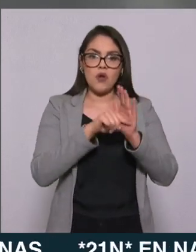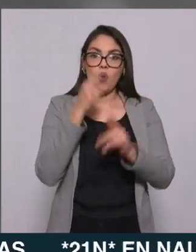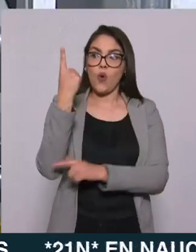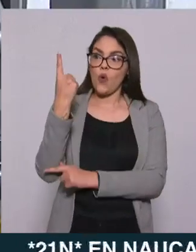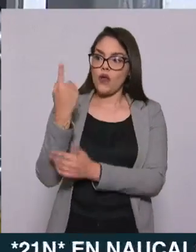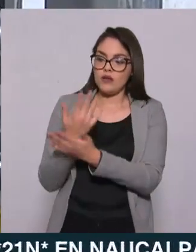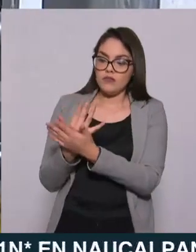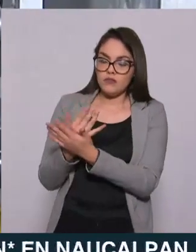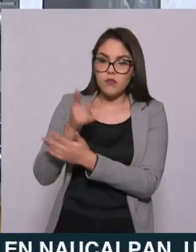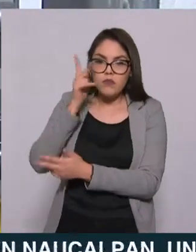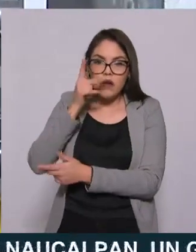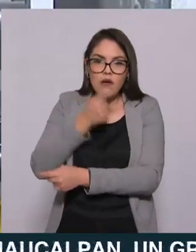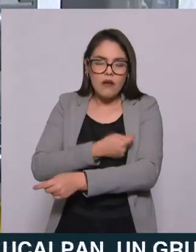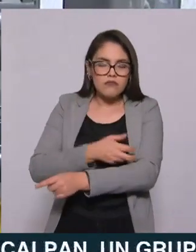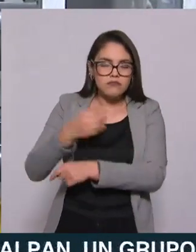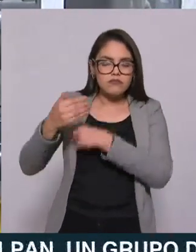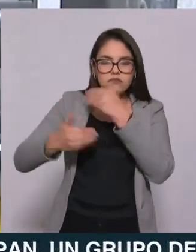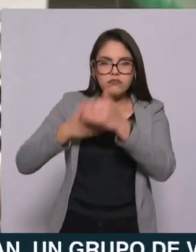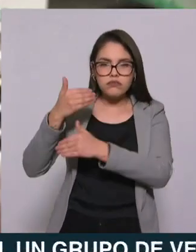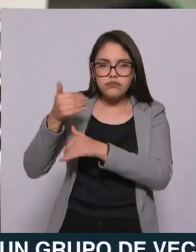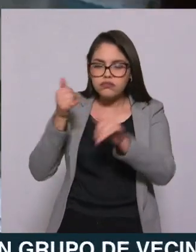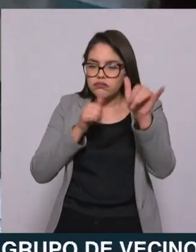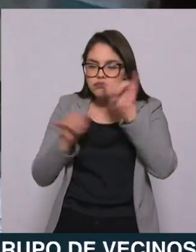en proceso.